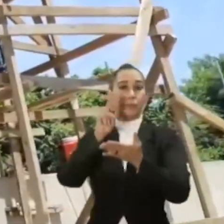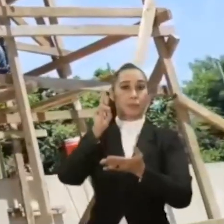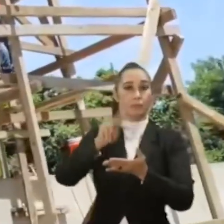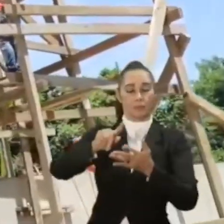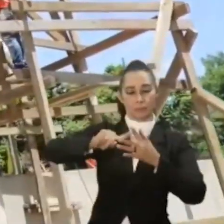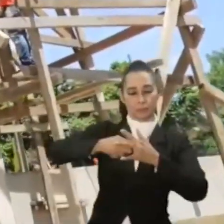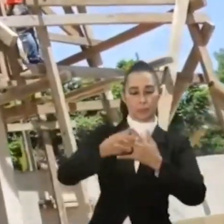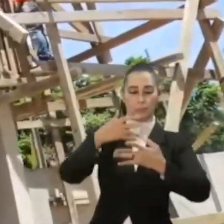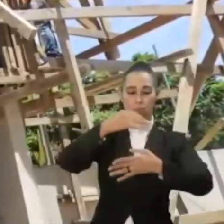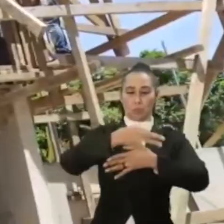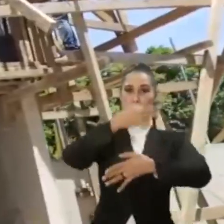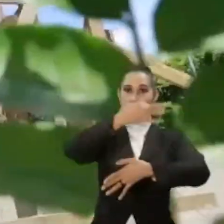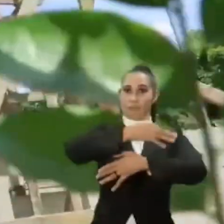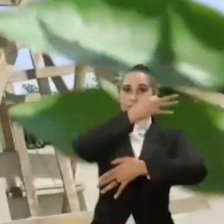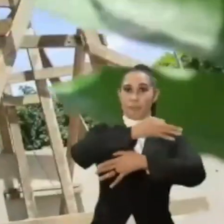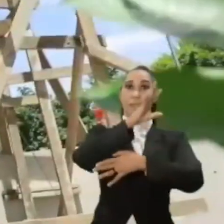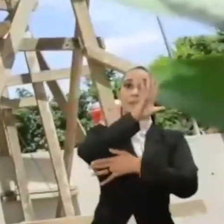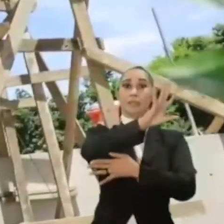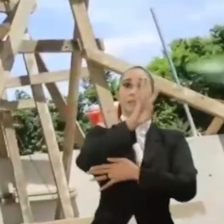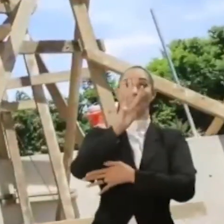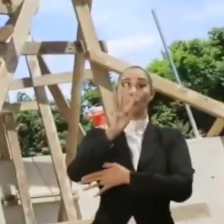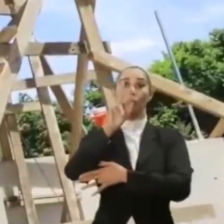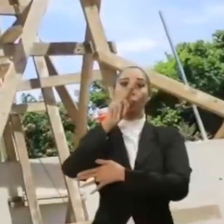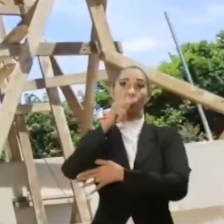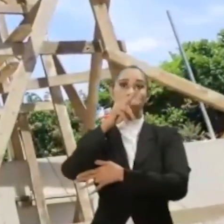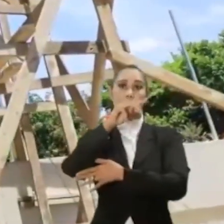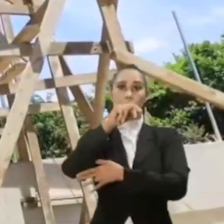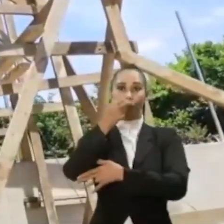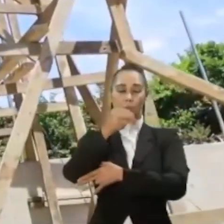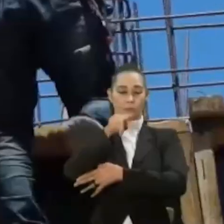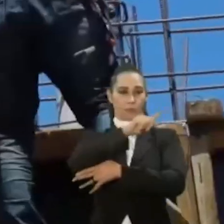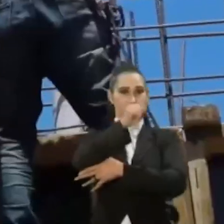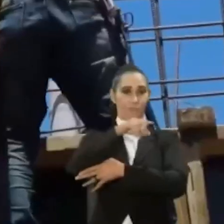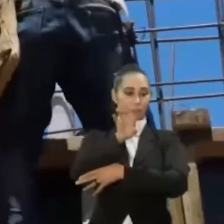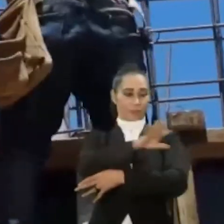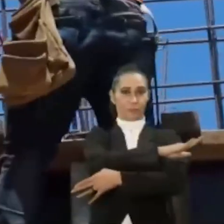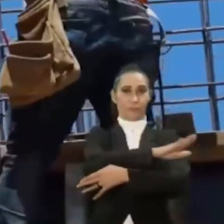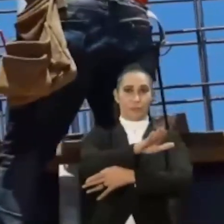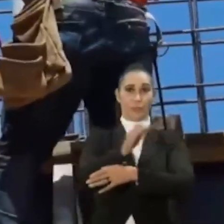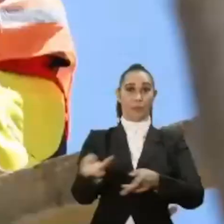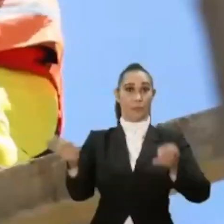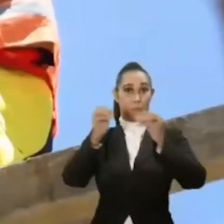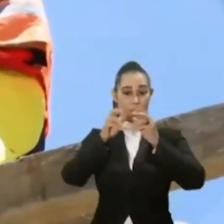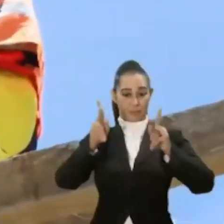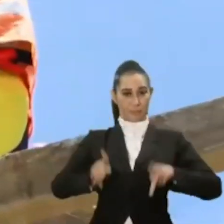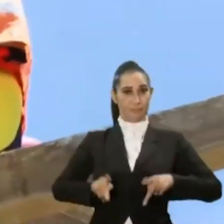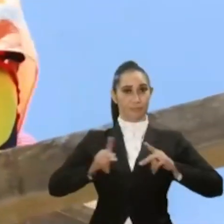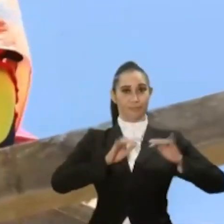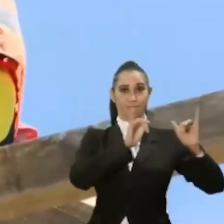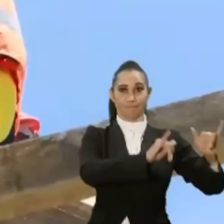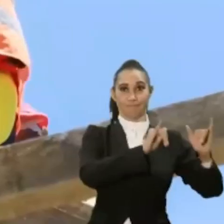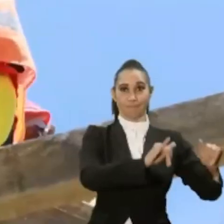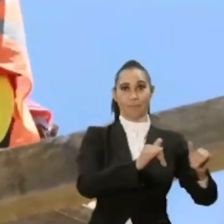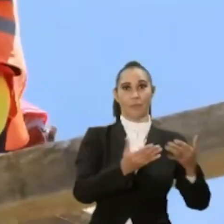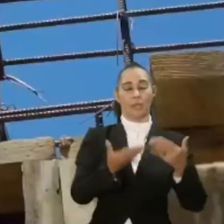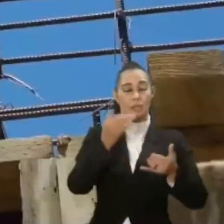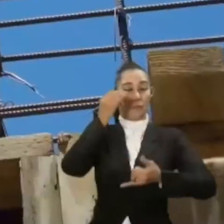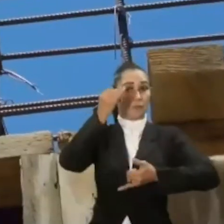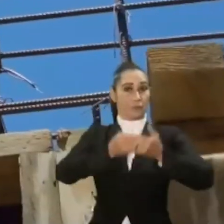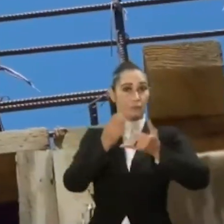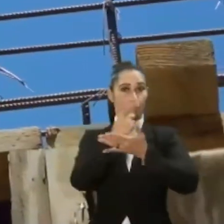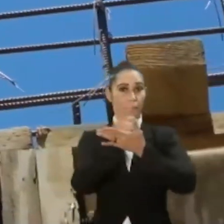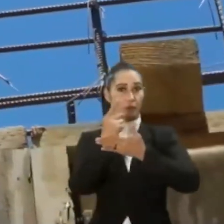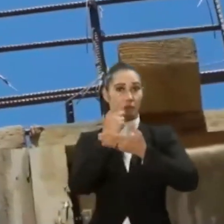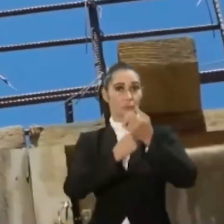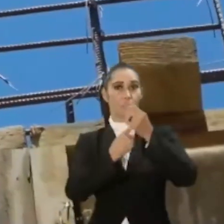se comenzaron a construir 54 kilómetros en las zonas de mayor población y que estarán terminados el próximo mes